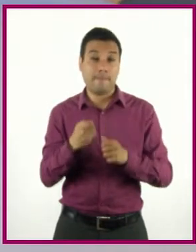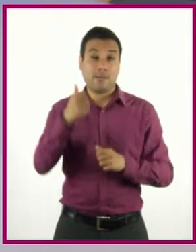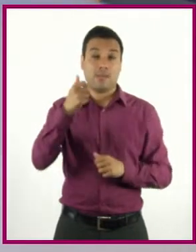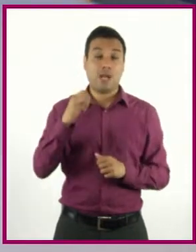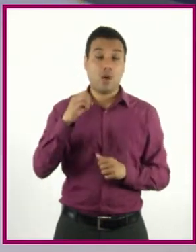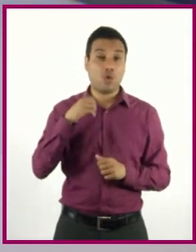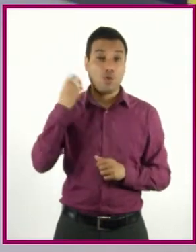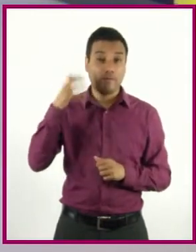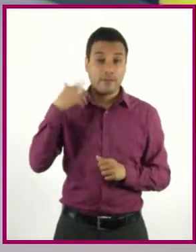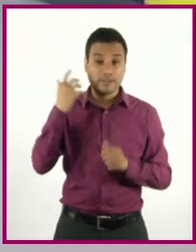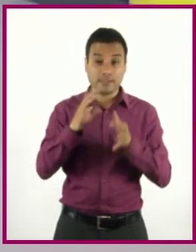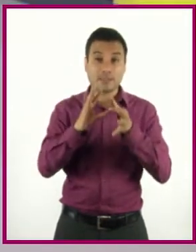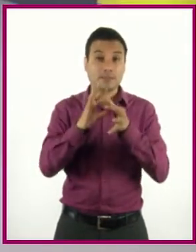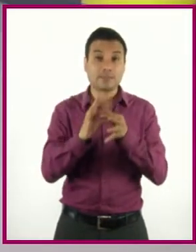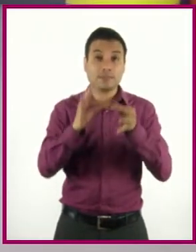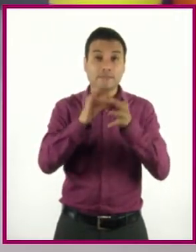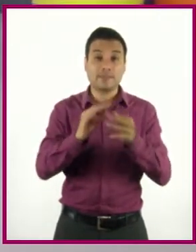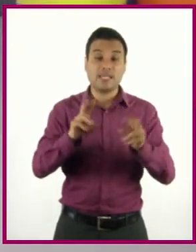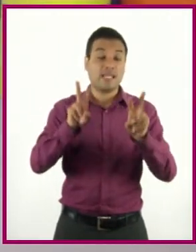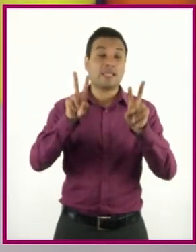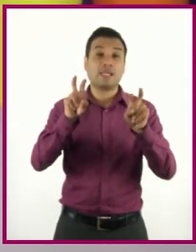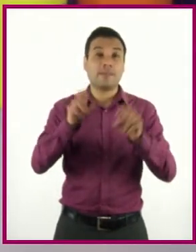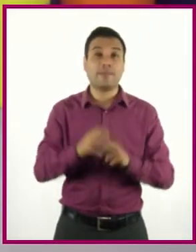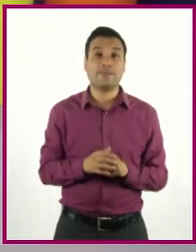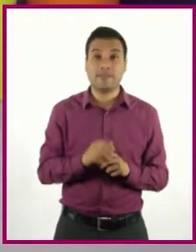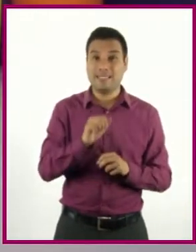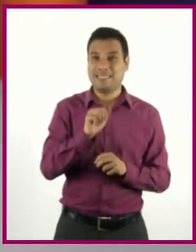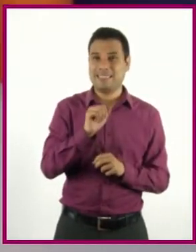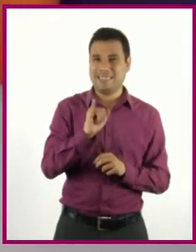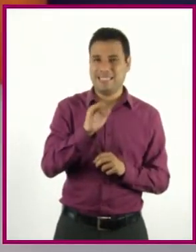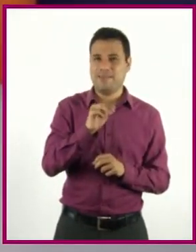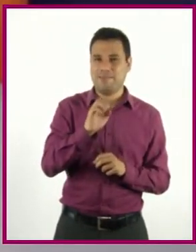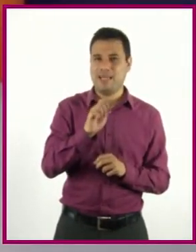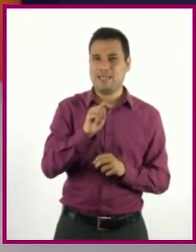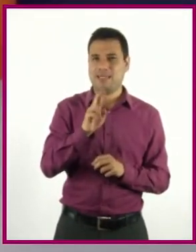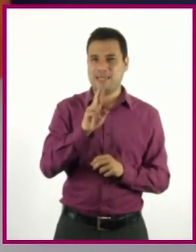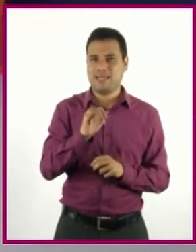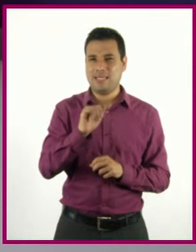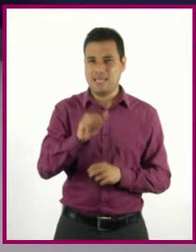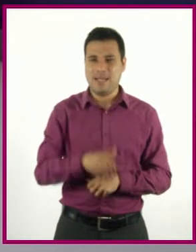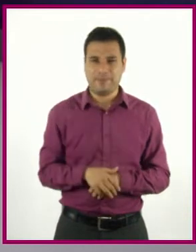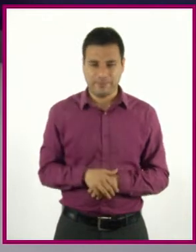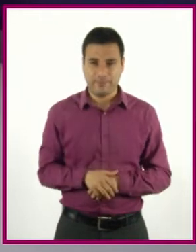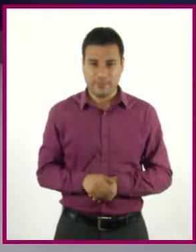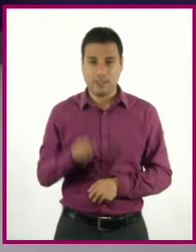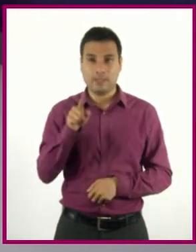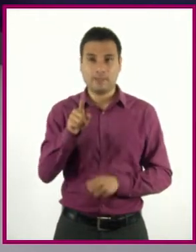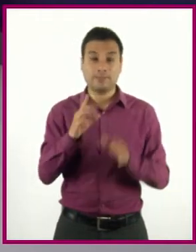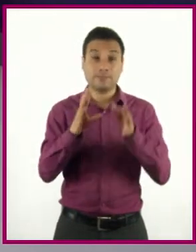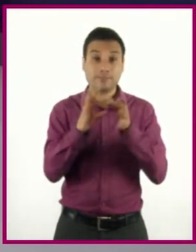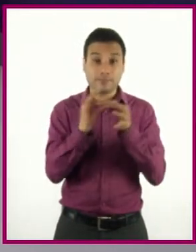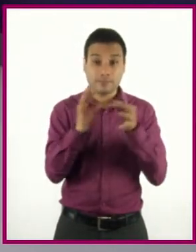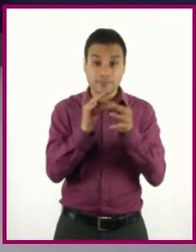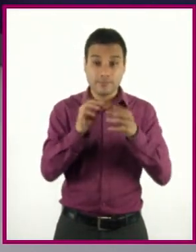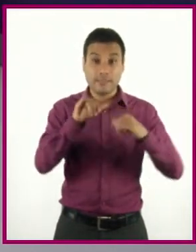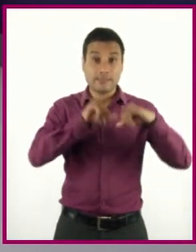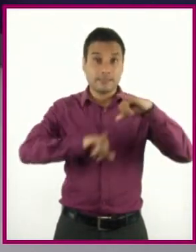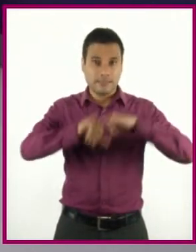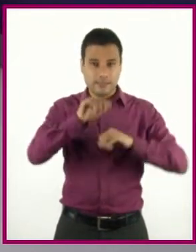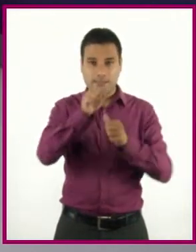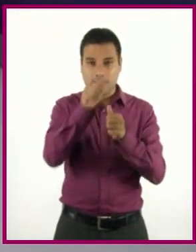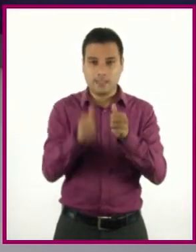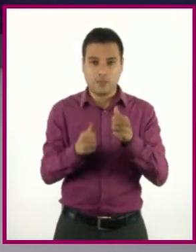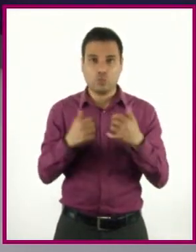ahí fue en el tema de simetría en la naturaleza, en la cual destacaba aspectos de la ciencia y del arte.